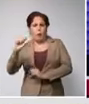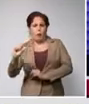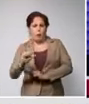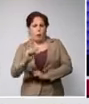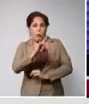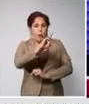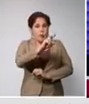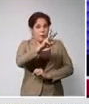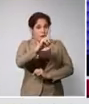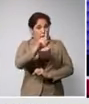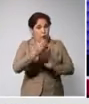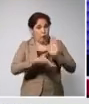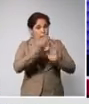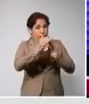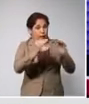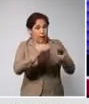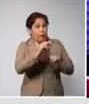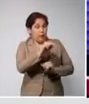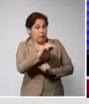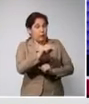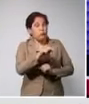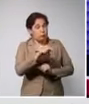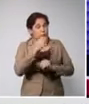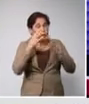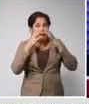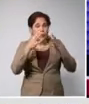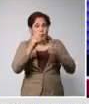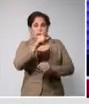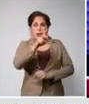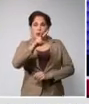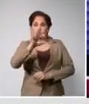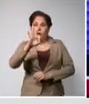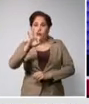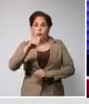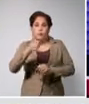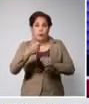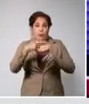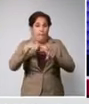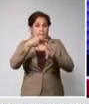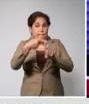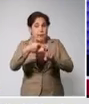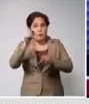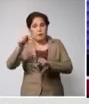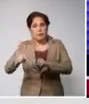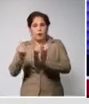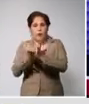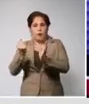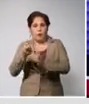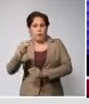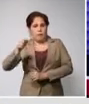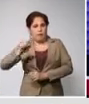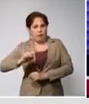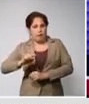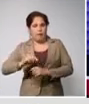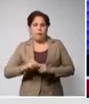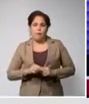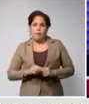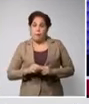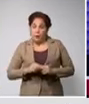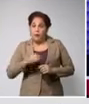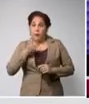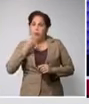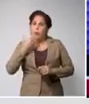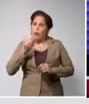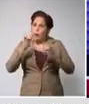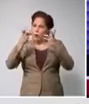altas. Podemos decir que 118 más que los diagnosticados en el día de ayer. Eso permite